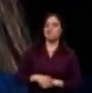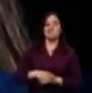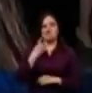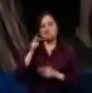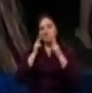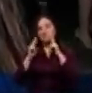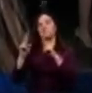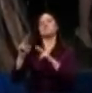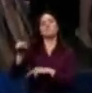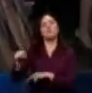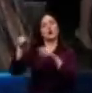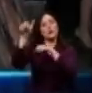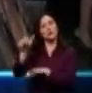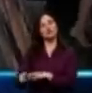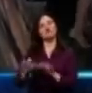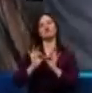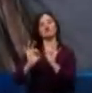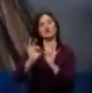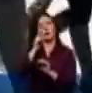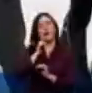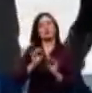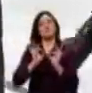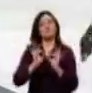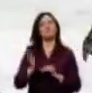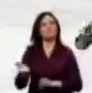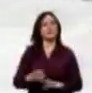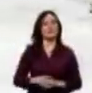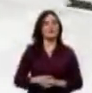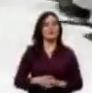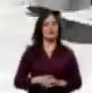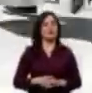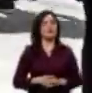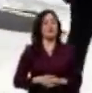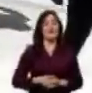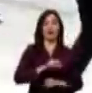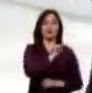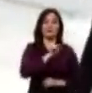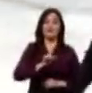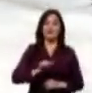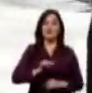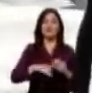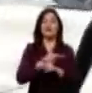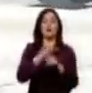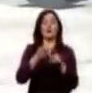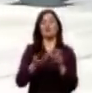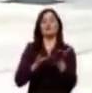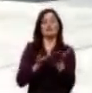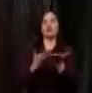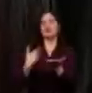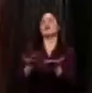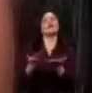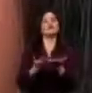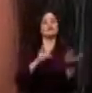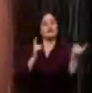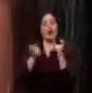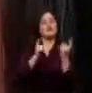poder reconocer dentro de él que justamente es un padre excepcional. Por estas actitudes, Diane ha sentado ya varios precedentes y estima